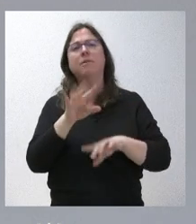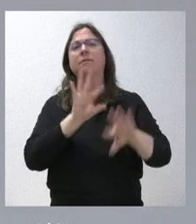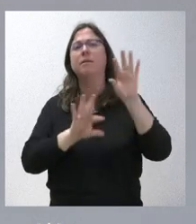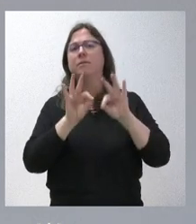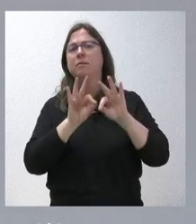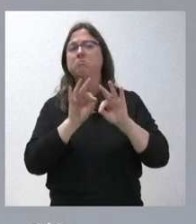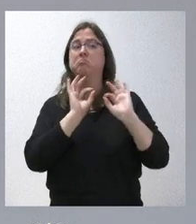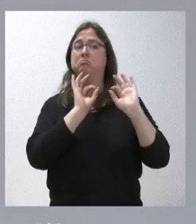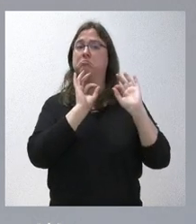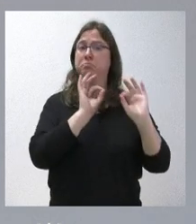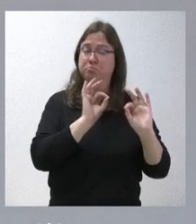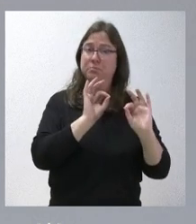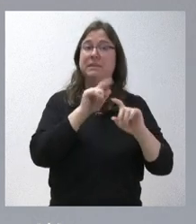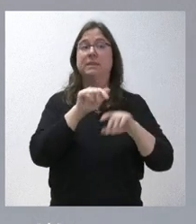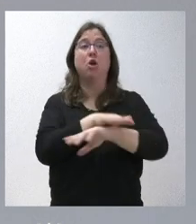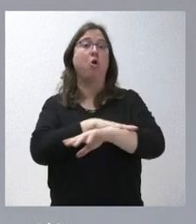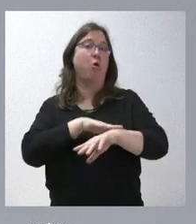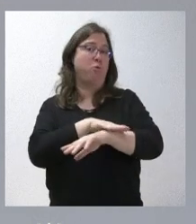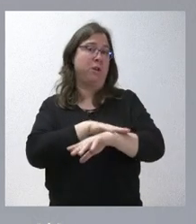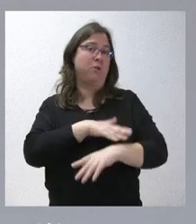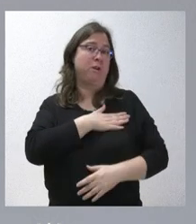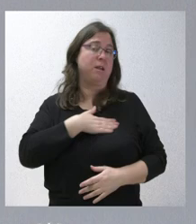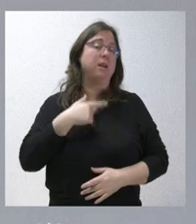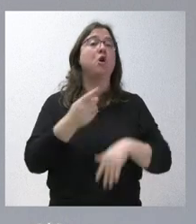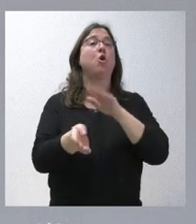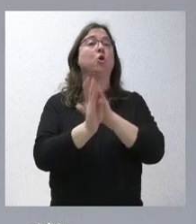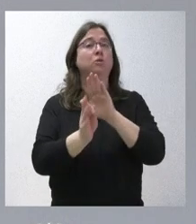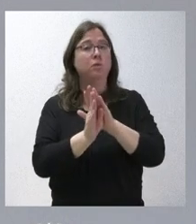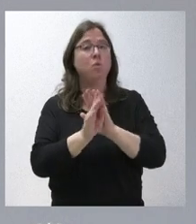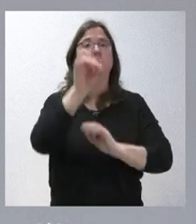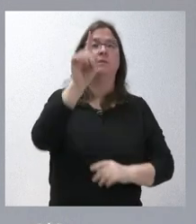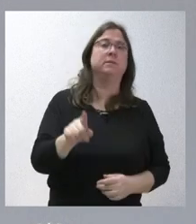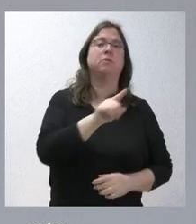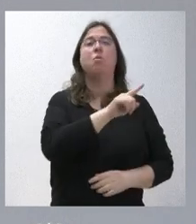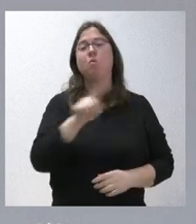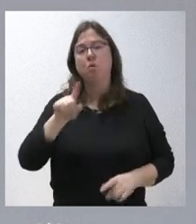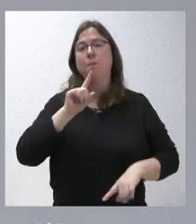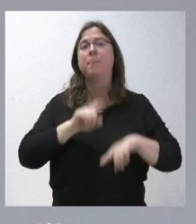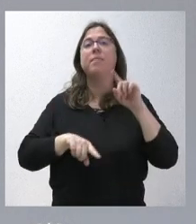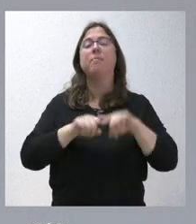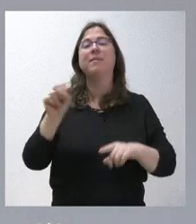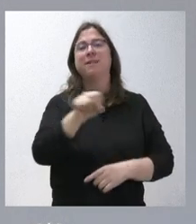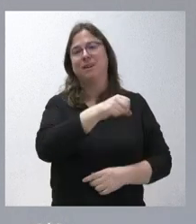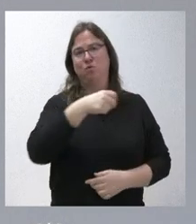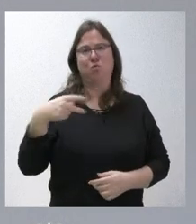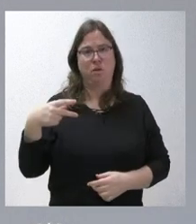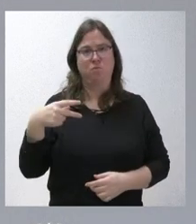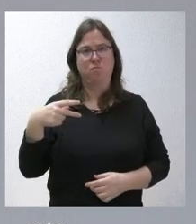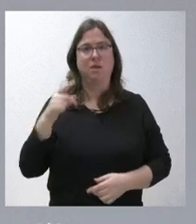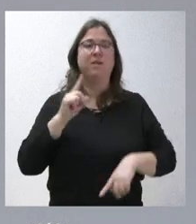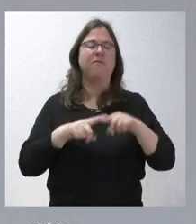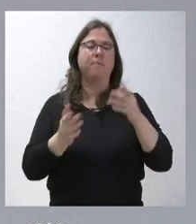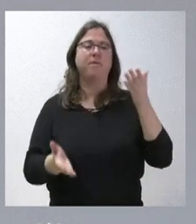si así lo considera el gobierno regional su continuidad o no en función de de esos resultados Y de esa